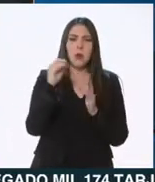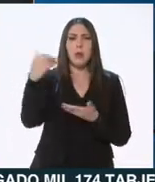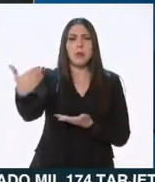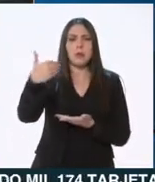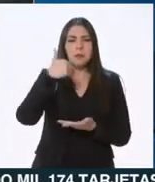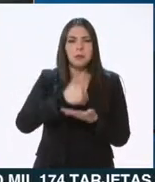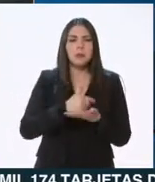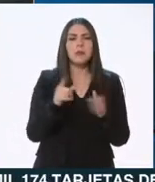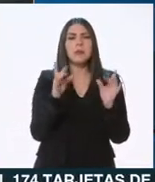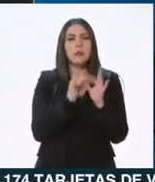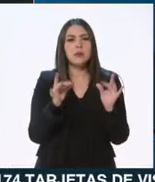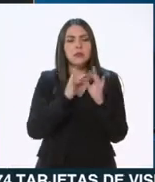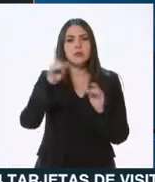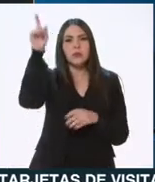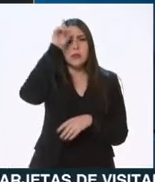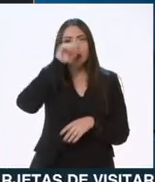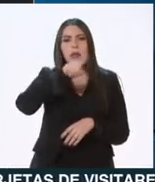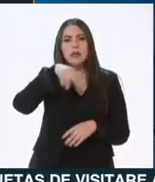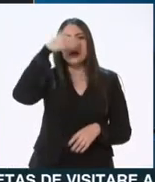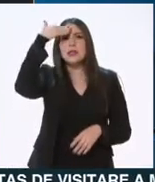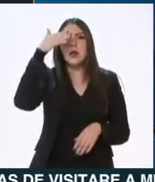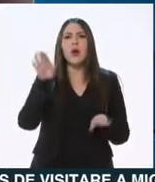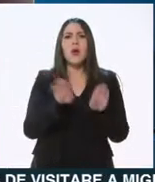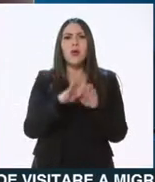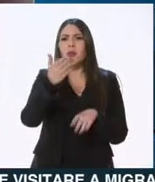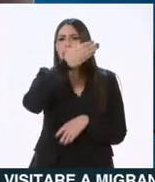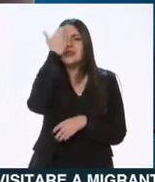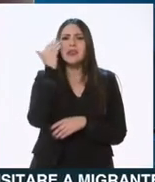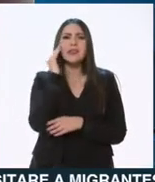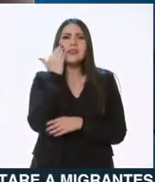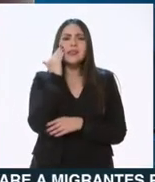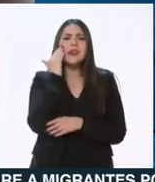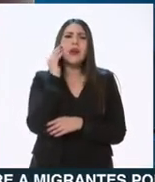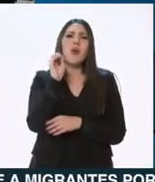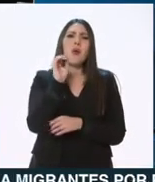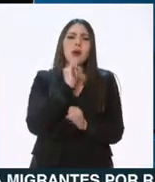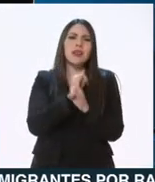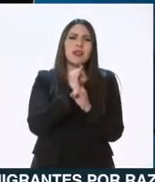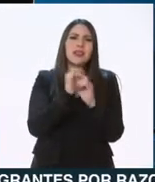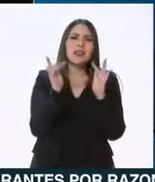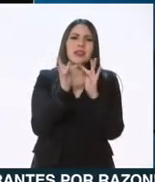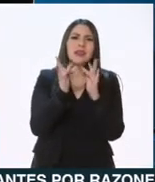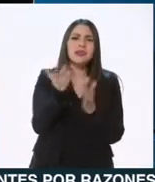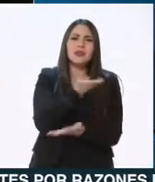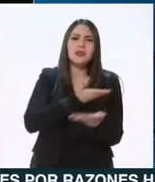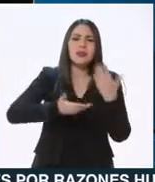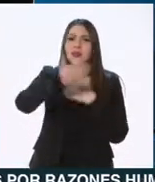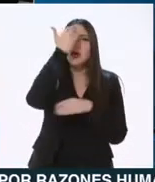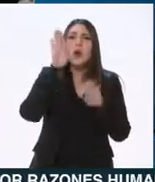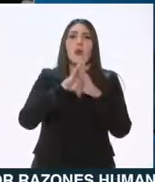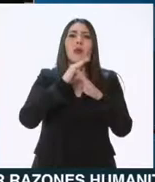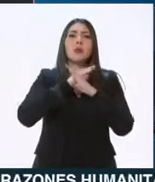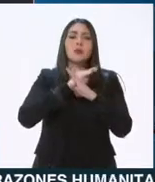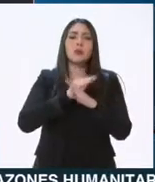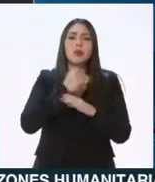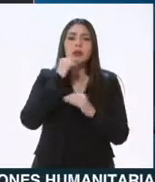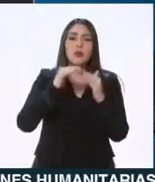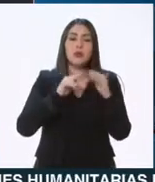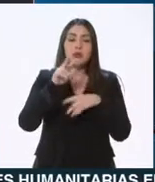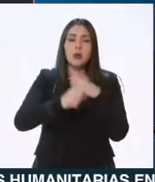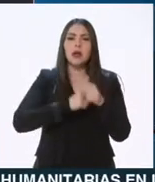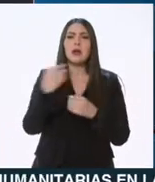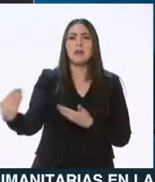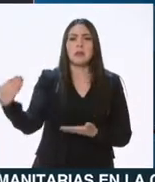reciban asesoría, que sepan cómo configurar sus perfiles, cómo configurar el perfil de una red social de un menor de edad. Muchas gracias. Esta fue